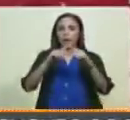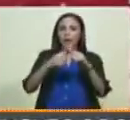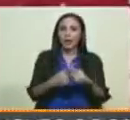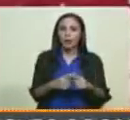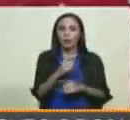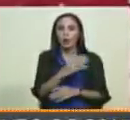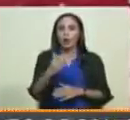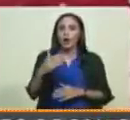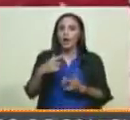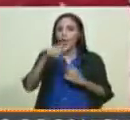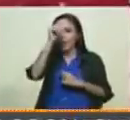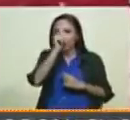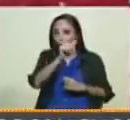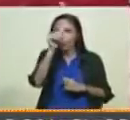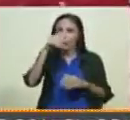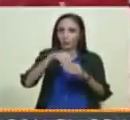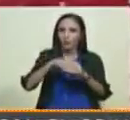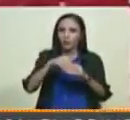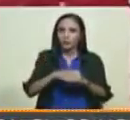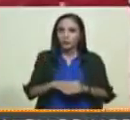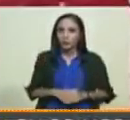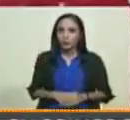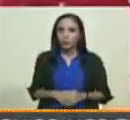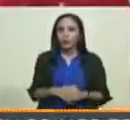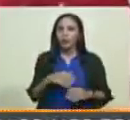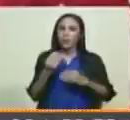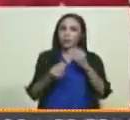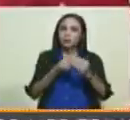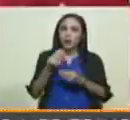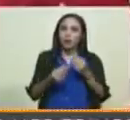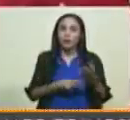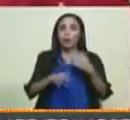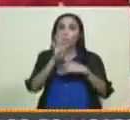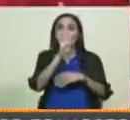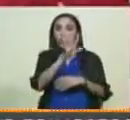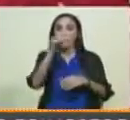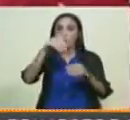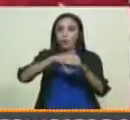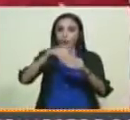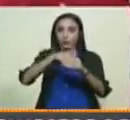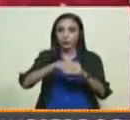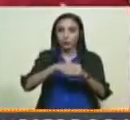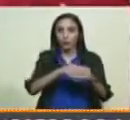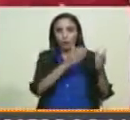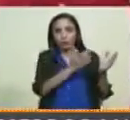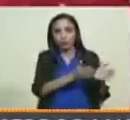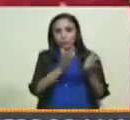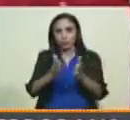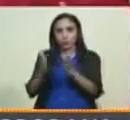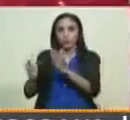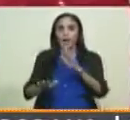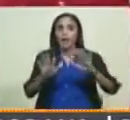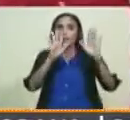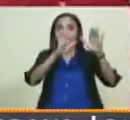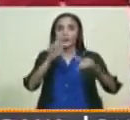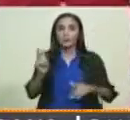del próximo domingo, habremos hecho 4 elecciones en fila en 10